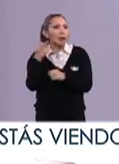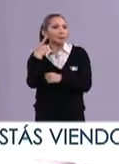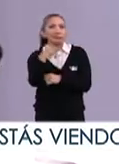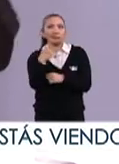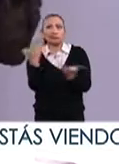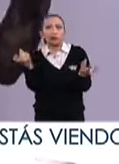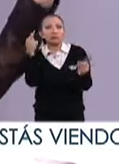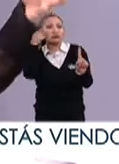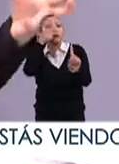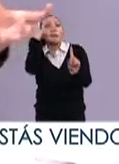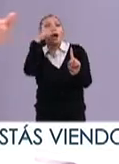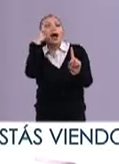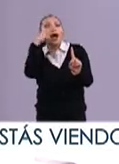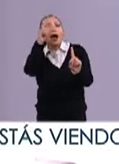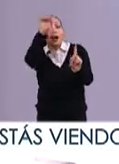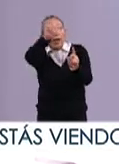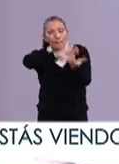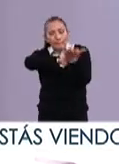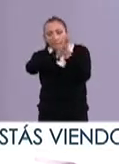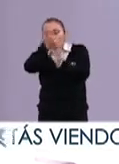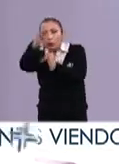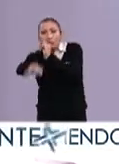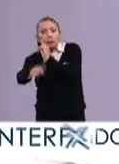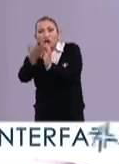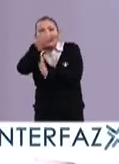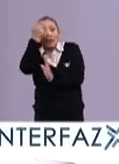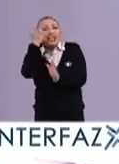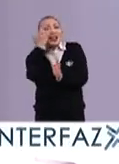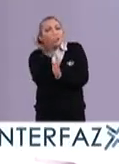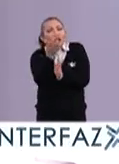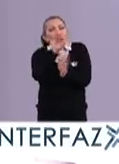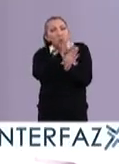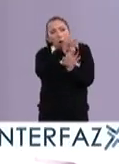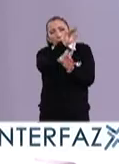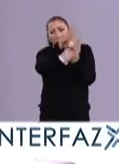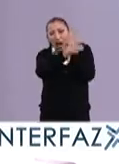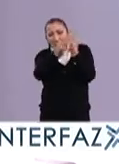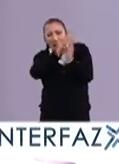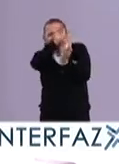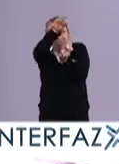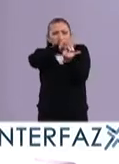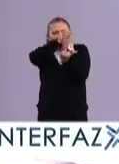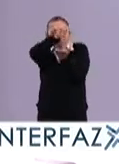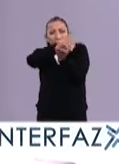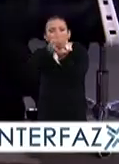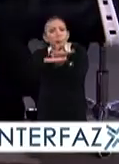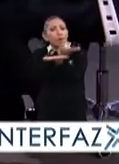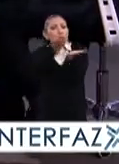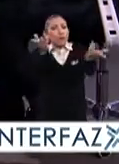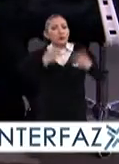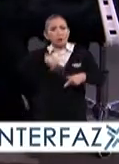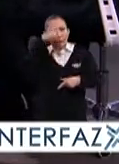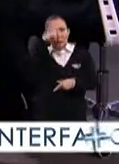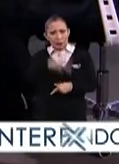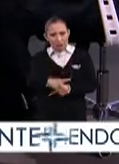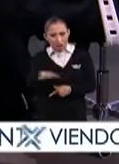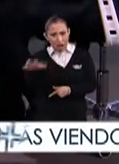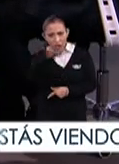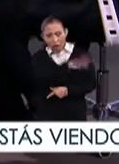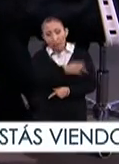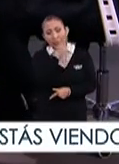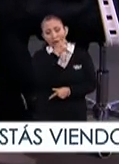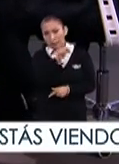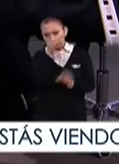digamos que el fin de la pieza acabada, sino que más bien lo que quieren es que todo este material se comparta con los mexicanos. Él